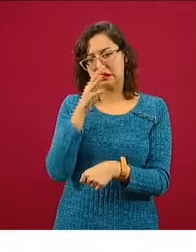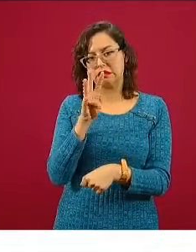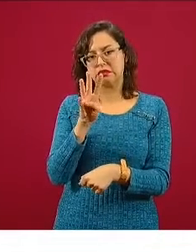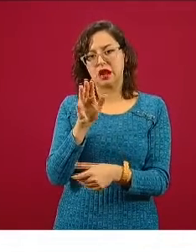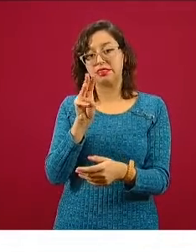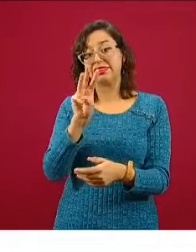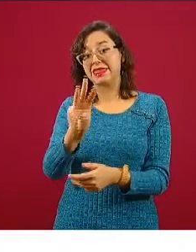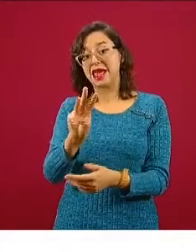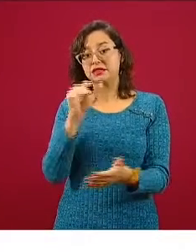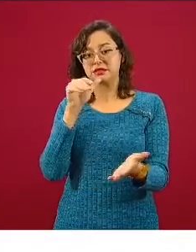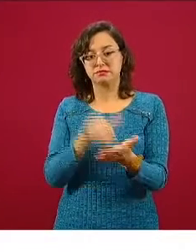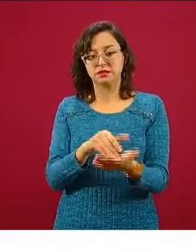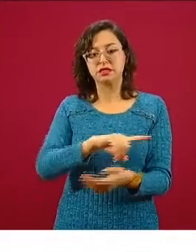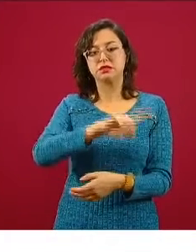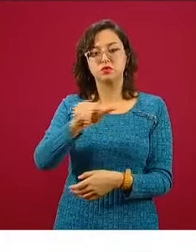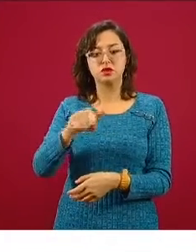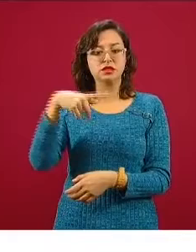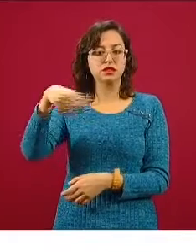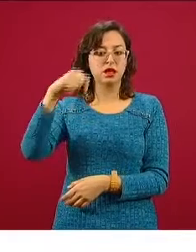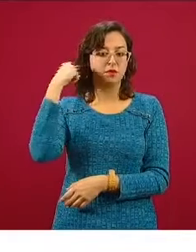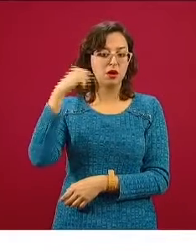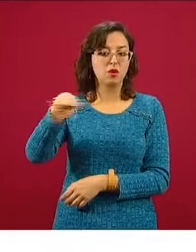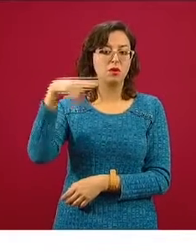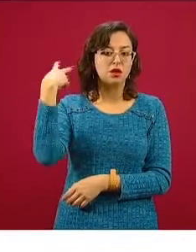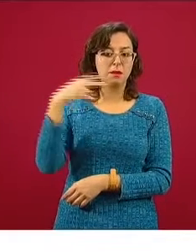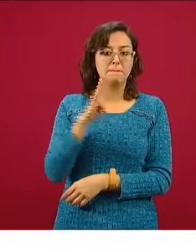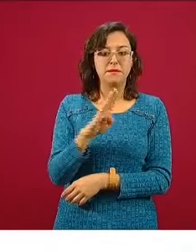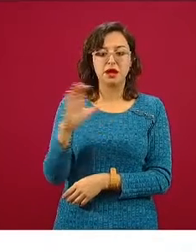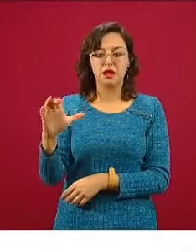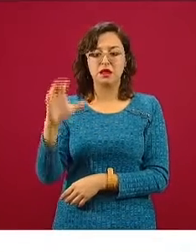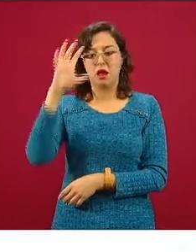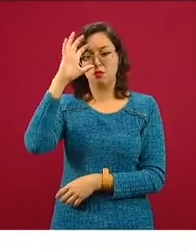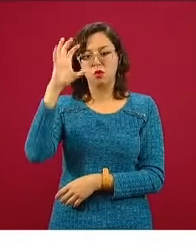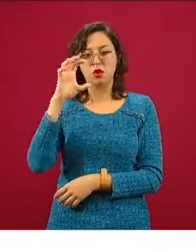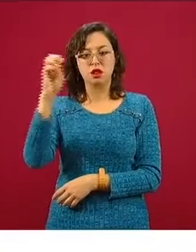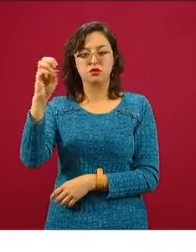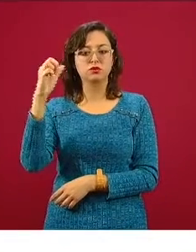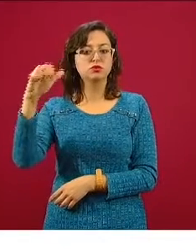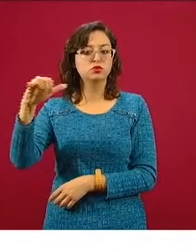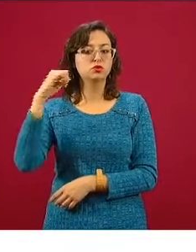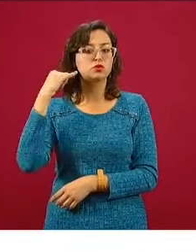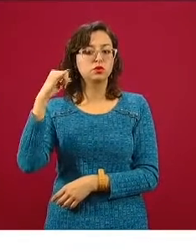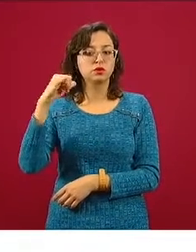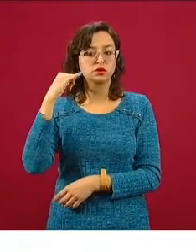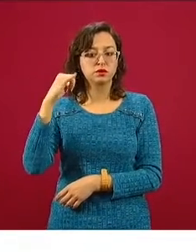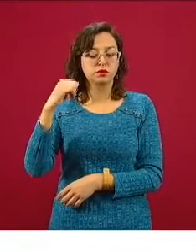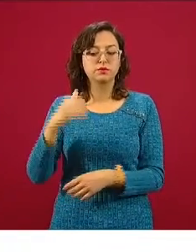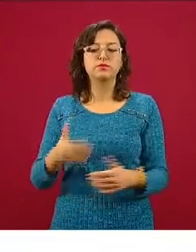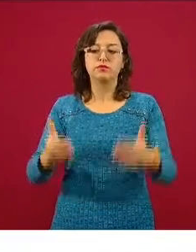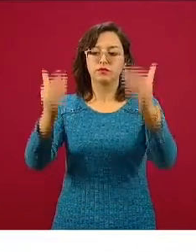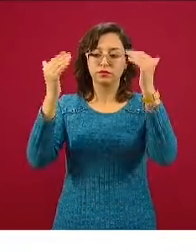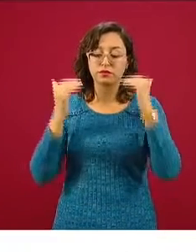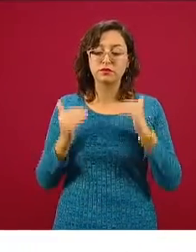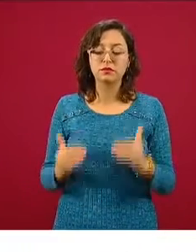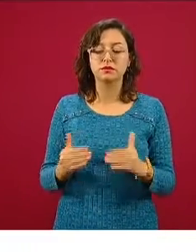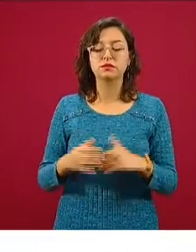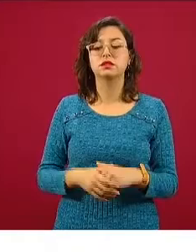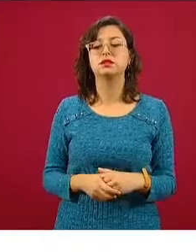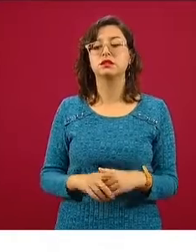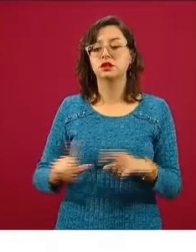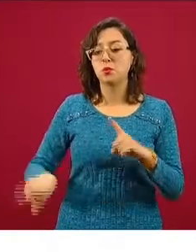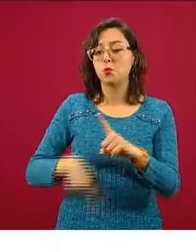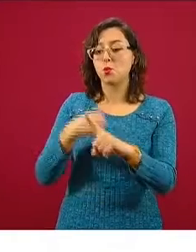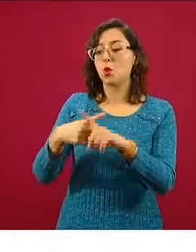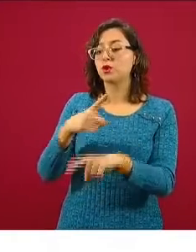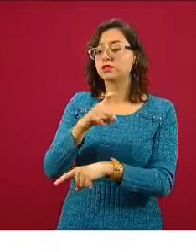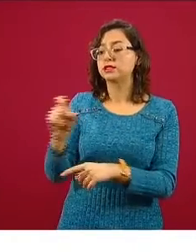federativas, seguidos de Tabasco, Veracruz, Baja California, Morelos y Yucatán. En la siguiente lo podemos ver en forma de incidencia,